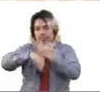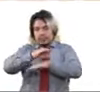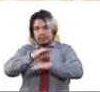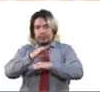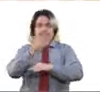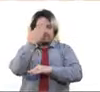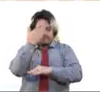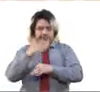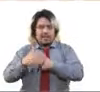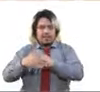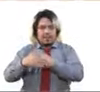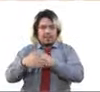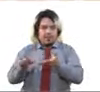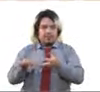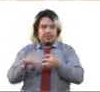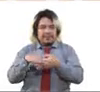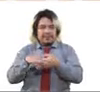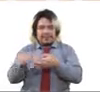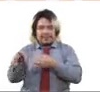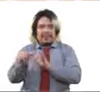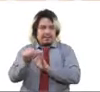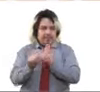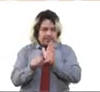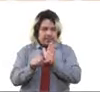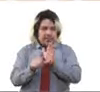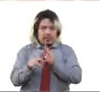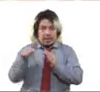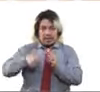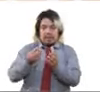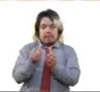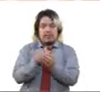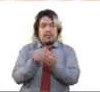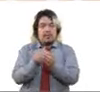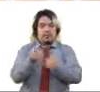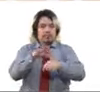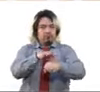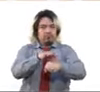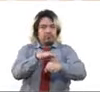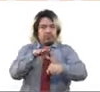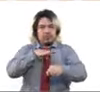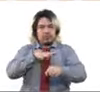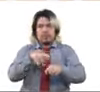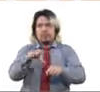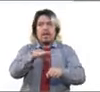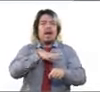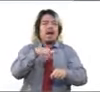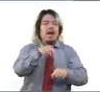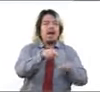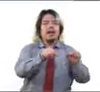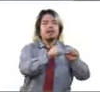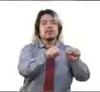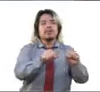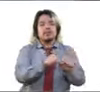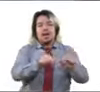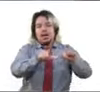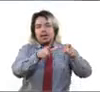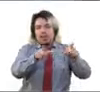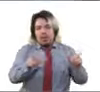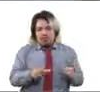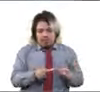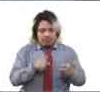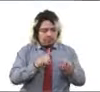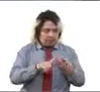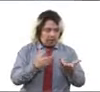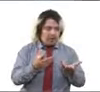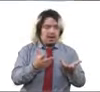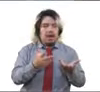de regreso a la presencialidad, ya estamos operando con laboratorios, con software especializado